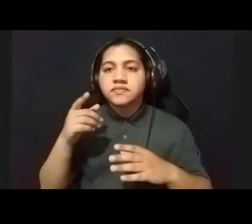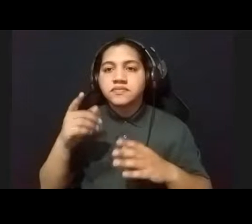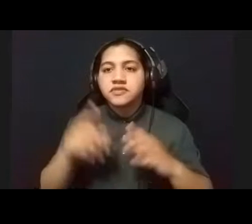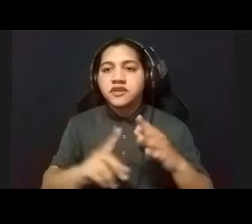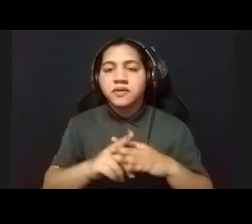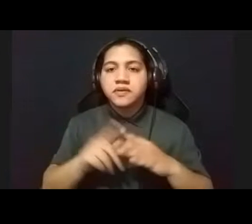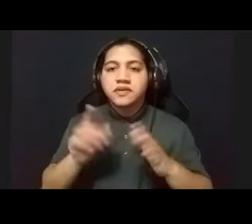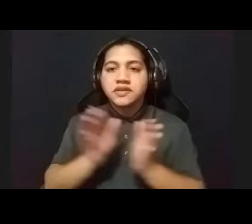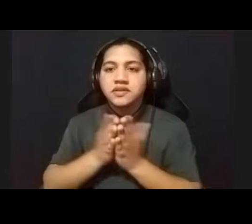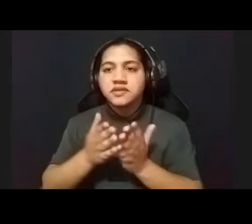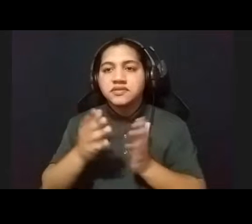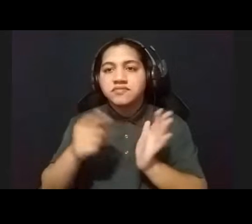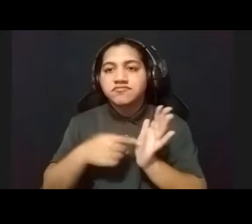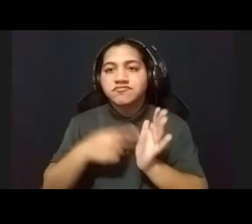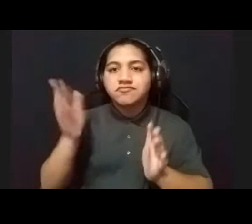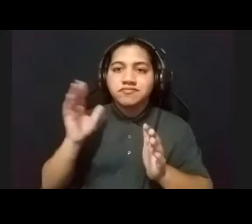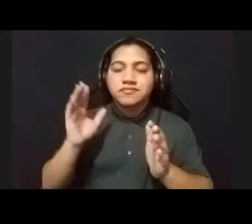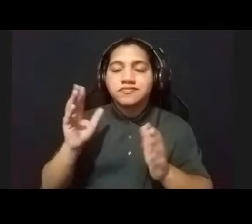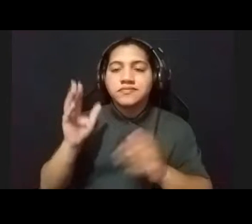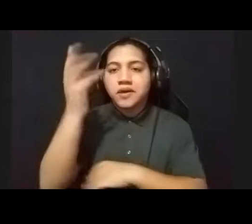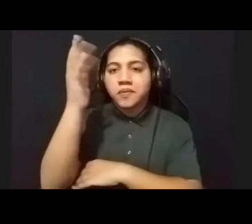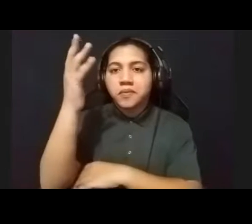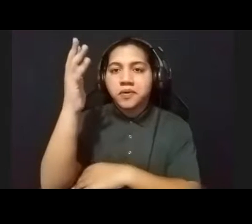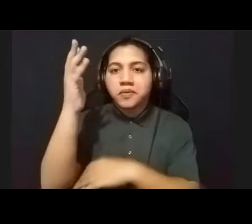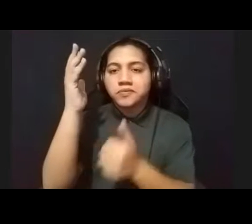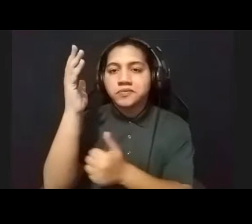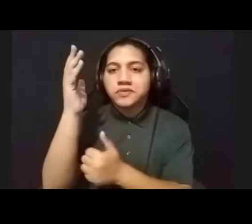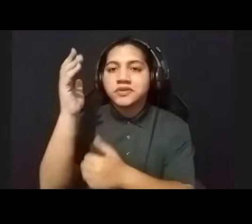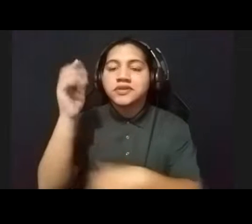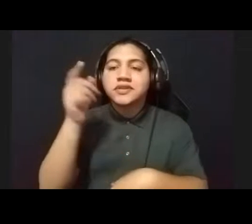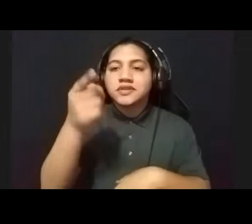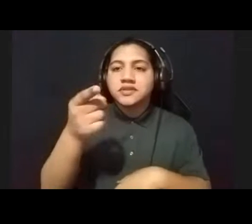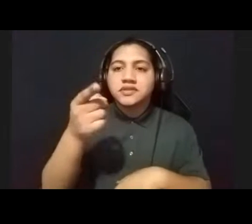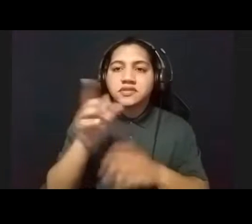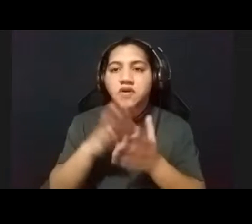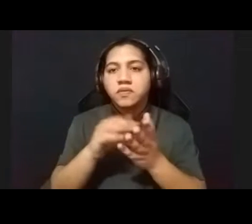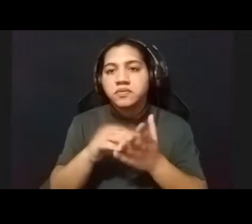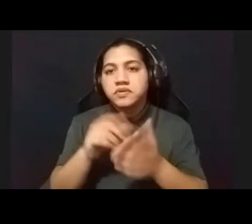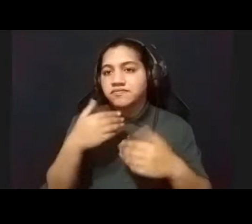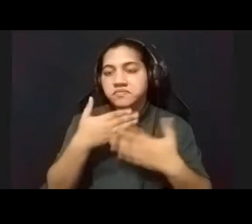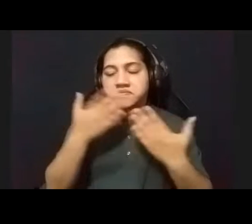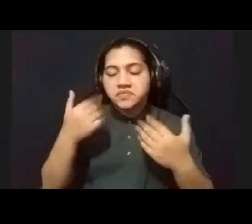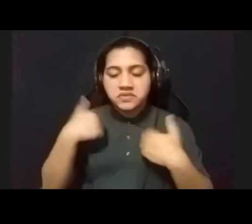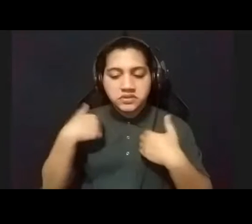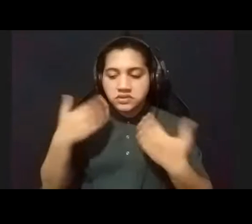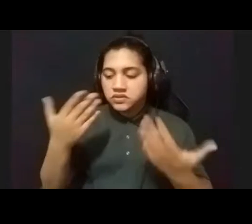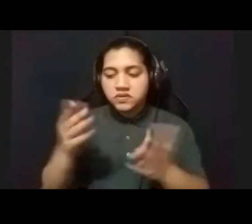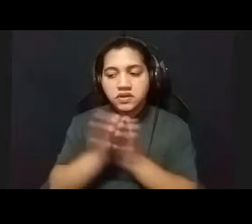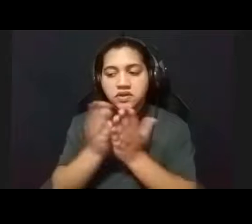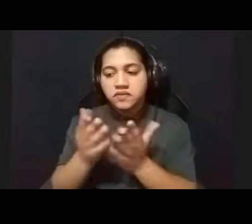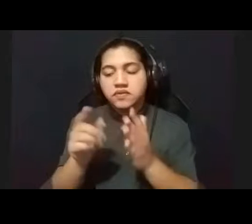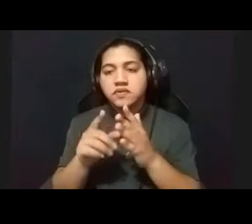el libro Érase una vez bajo las palmeras. Esta es una fotocopia porque yo no tengo el libro original. pero